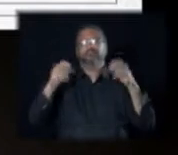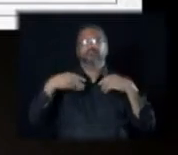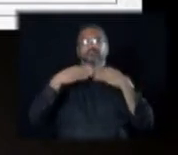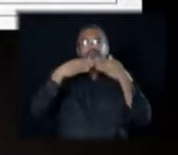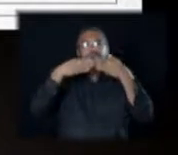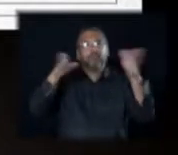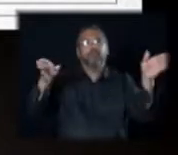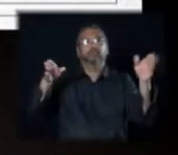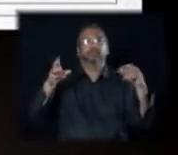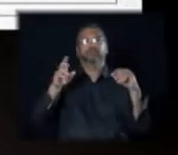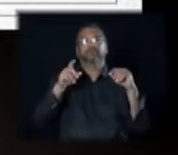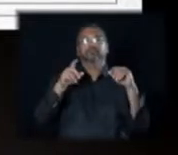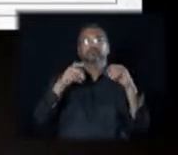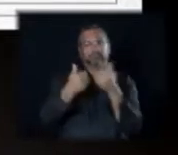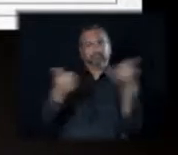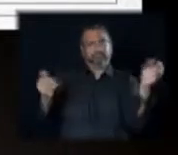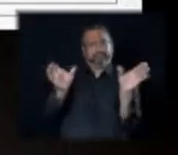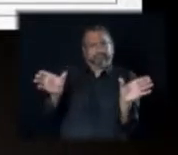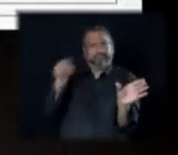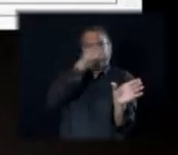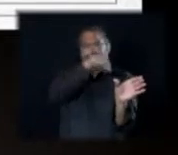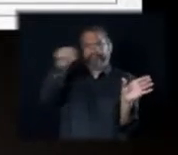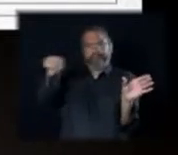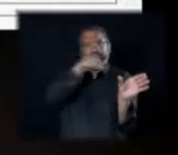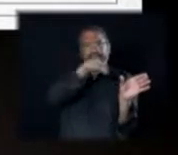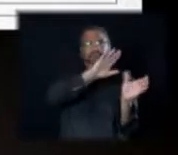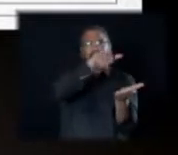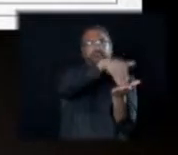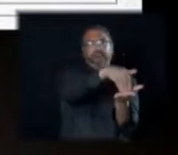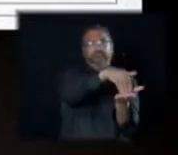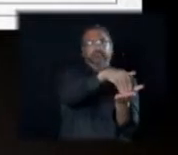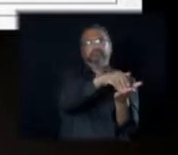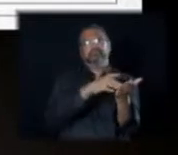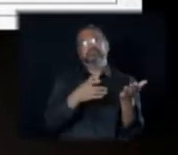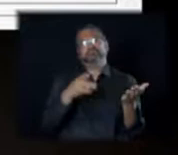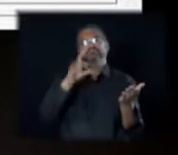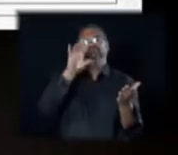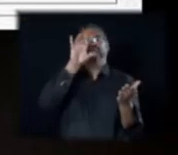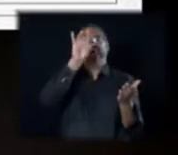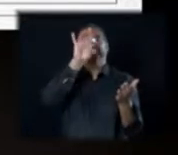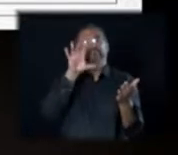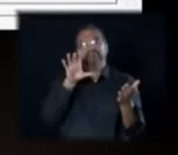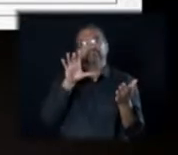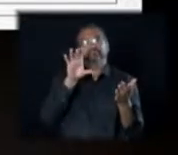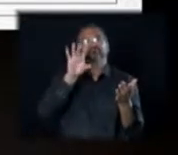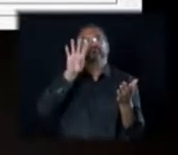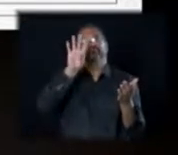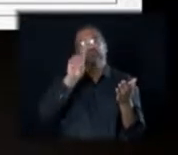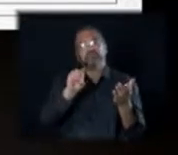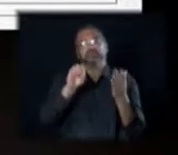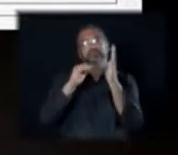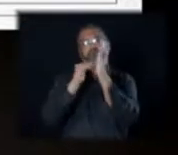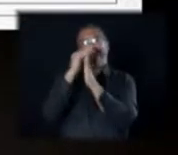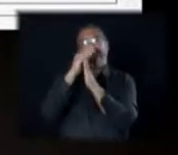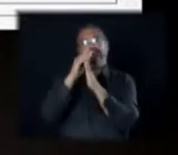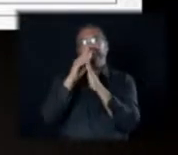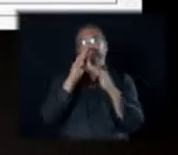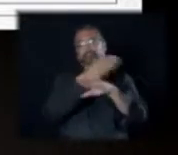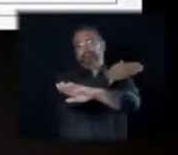corporaciones públicas y que están legalmente separadas del gobierno central, que son 840 mil